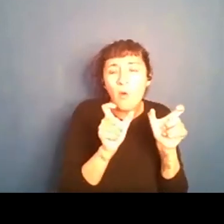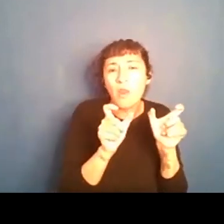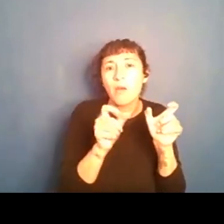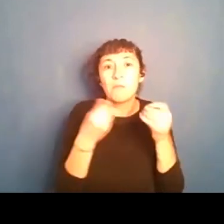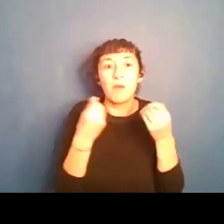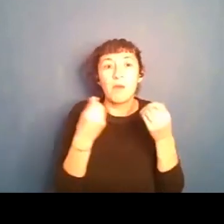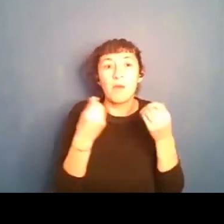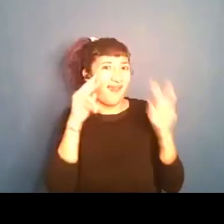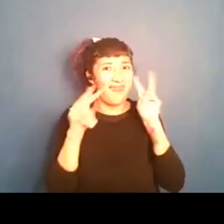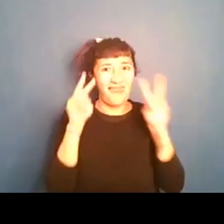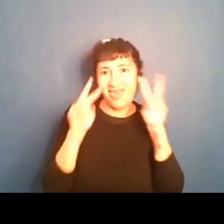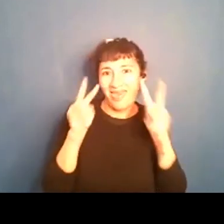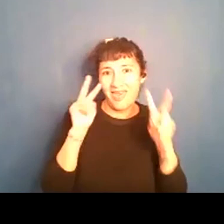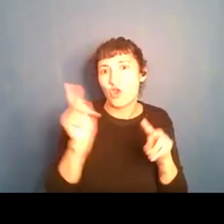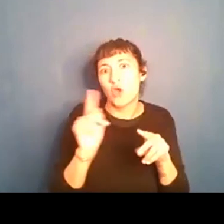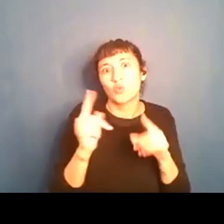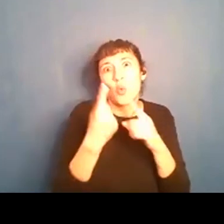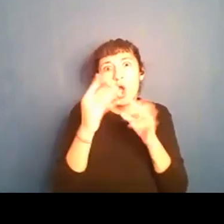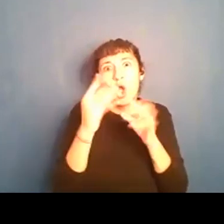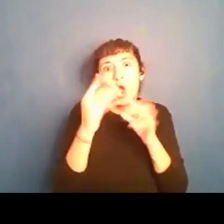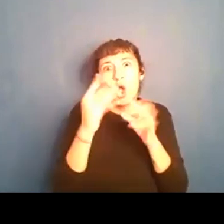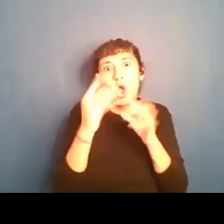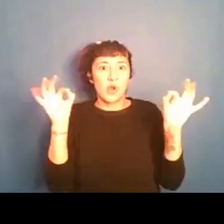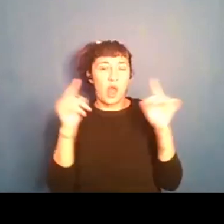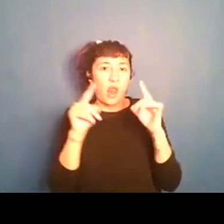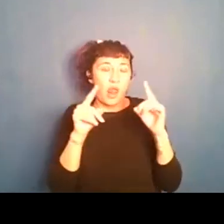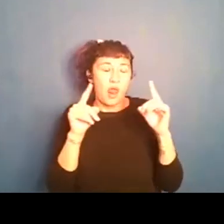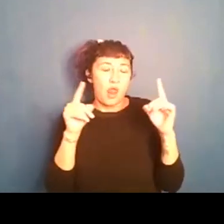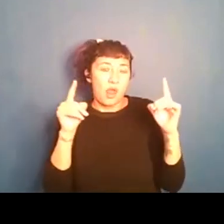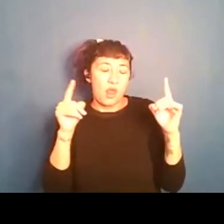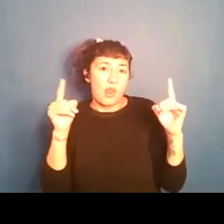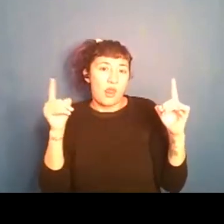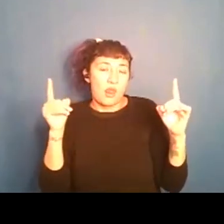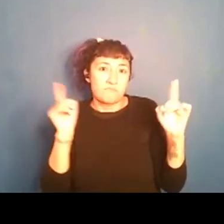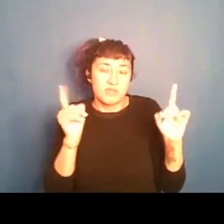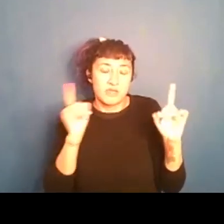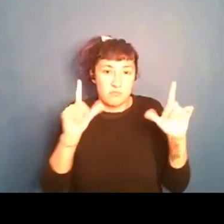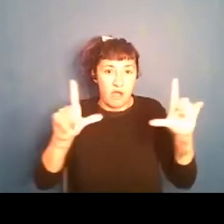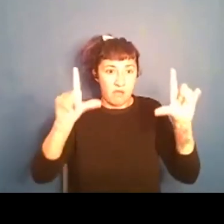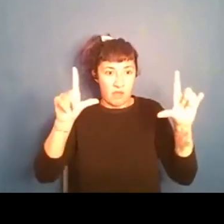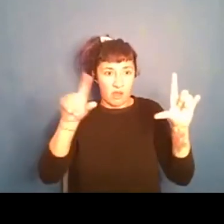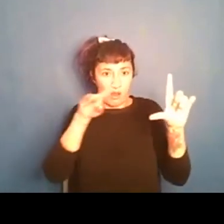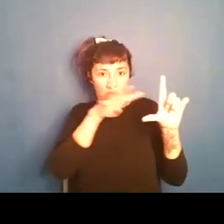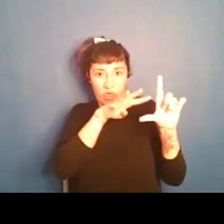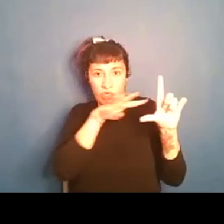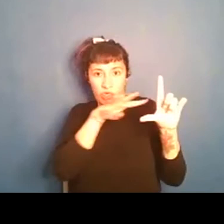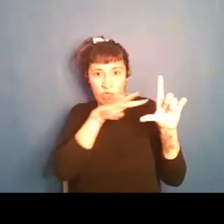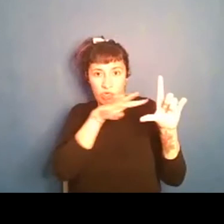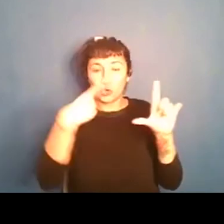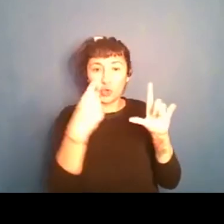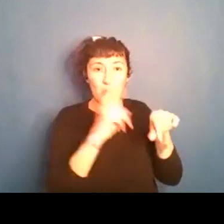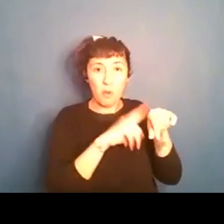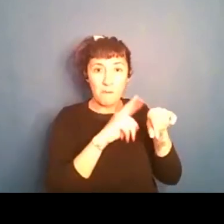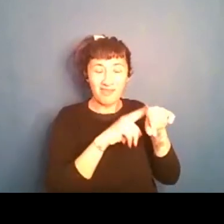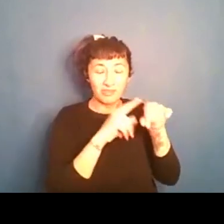dinámico y no que una oración sea muy cargado en una misma imagen y en el otro minuto sea con